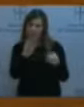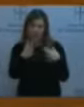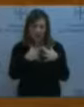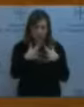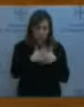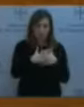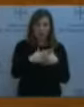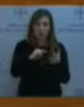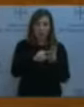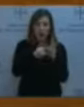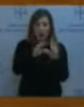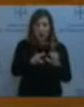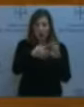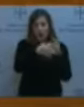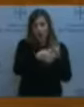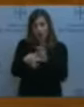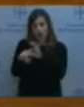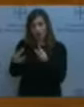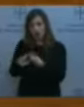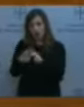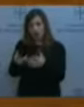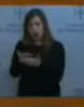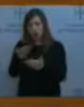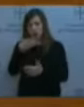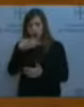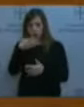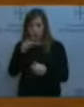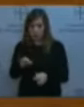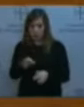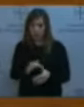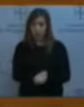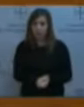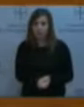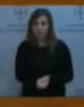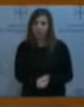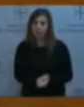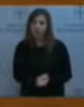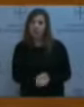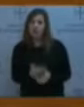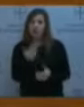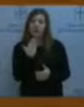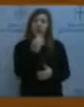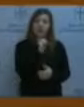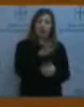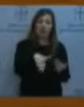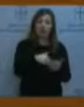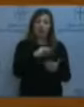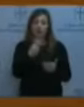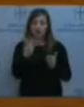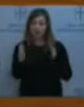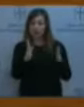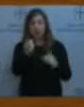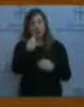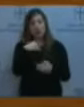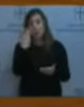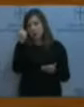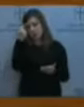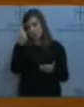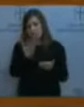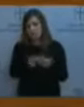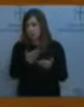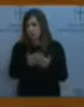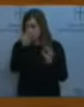aprendizaje relacionados con la sociedad del conocimiento. En el tema de 03 nosotros tenemos una propuesta muy clara y muy razonable. No